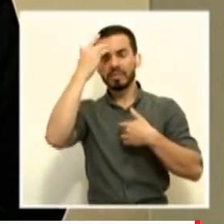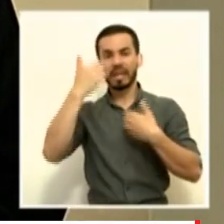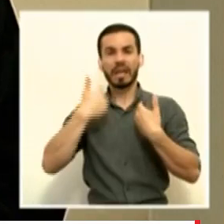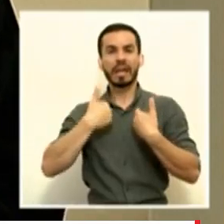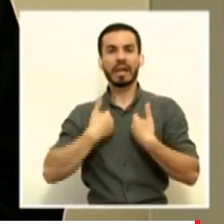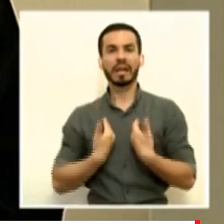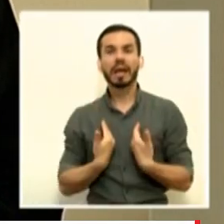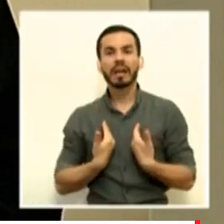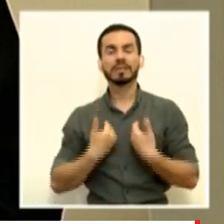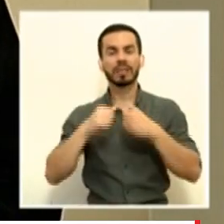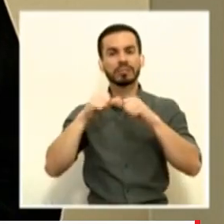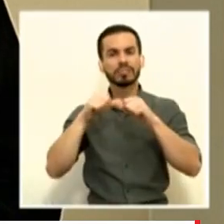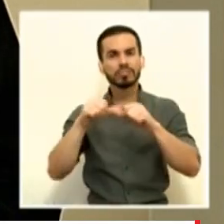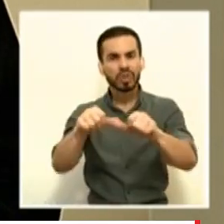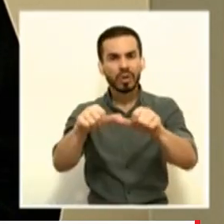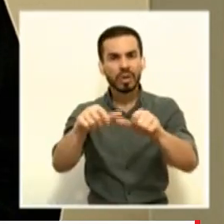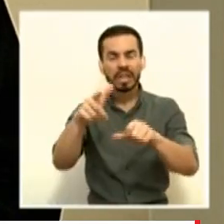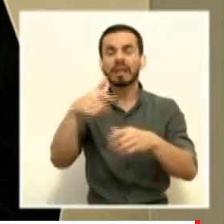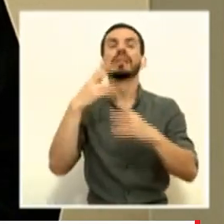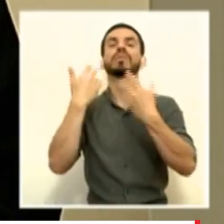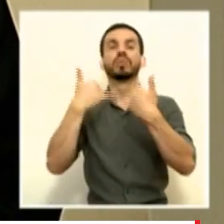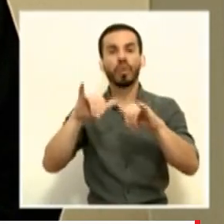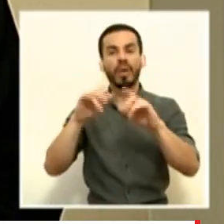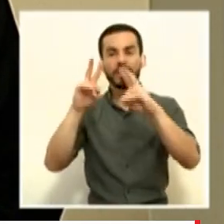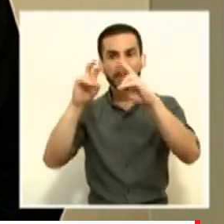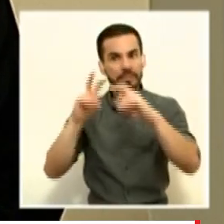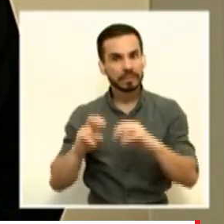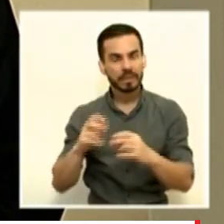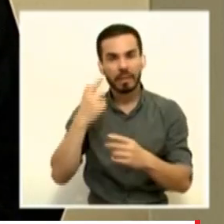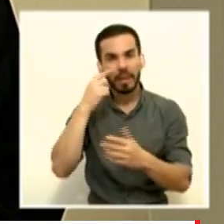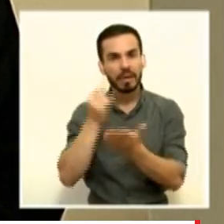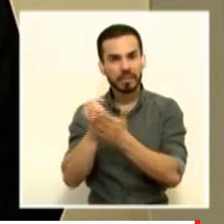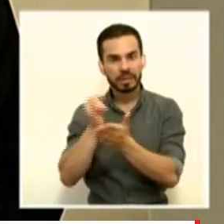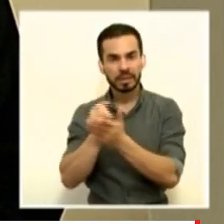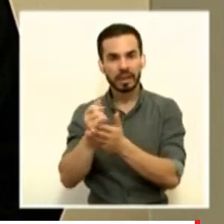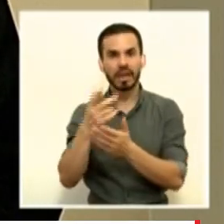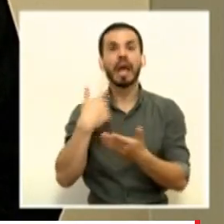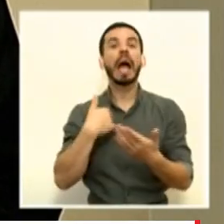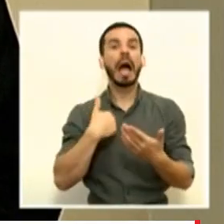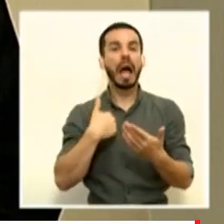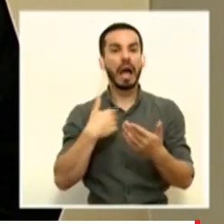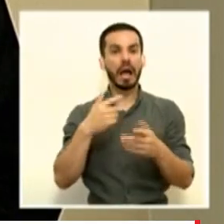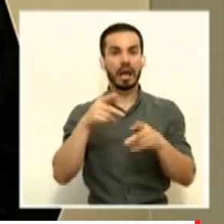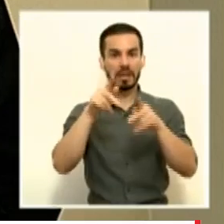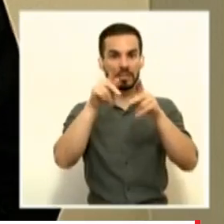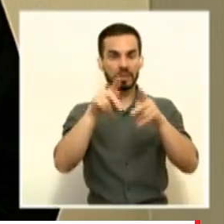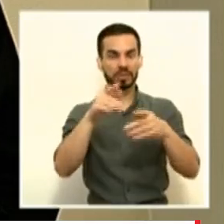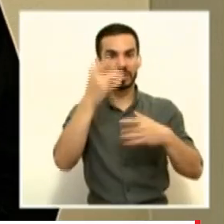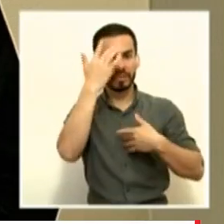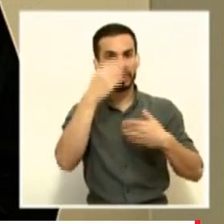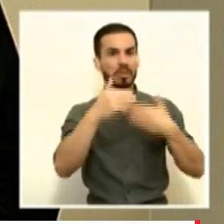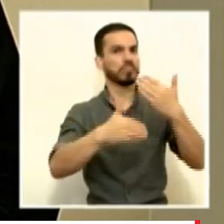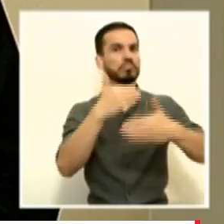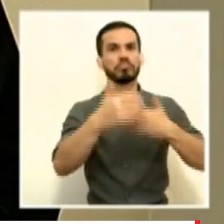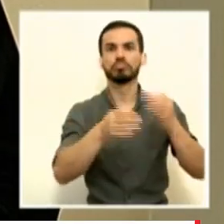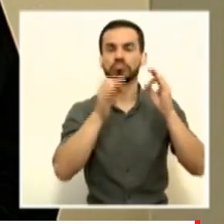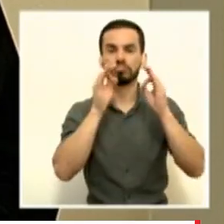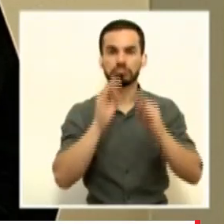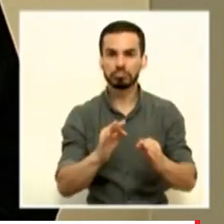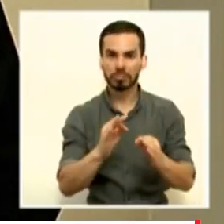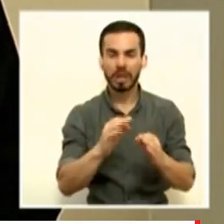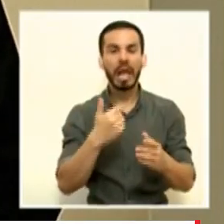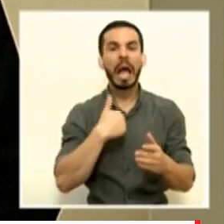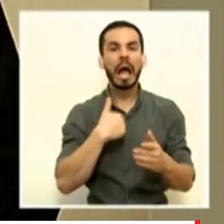se está estudiando. Entonces, hay pacientes que evolucionan muy bien, hay pacientes que responden súper bien a las terapias,